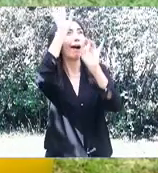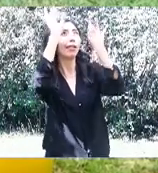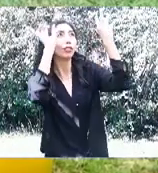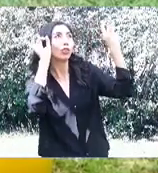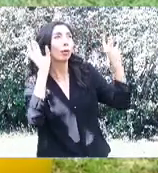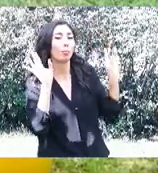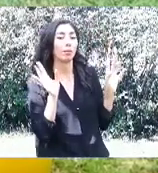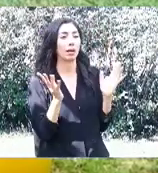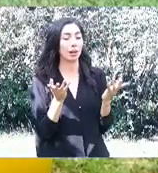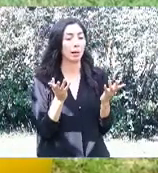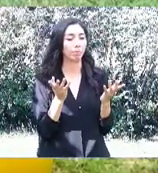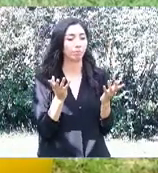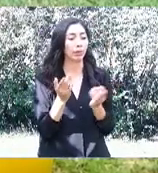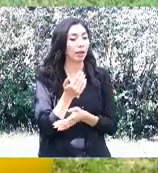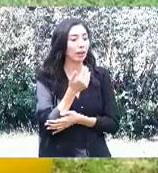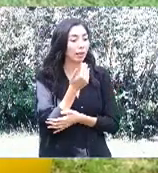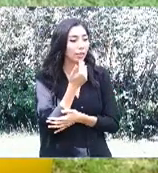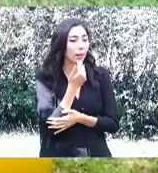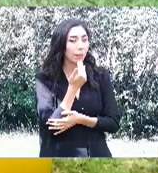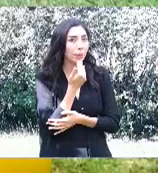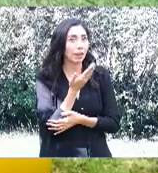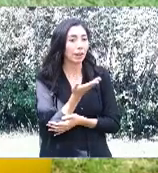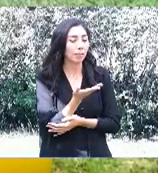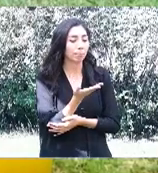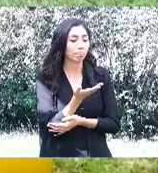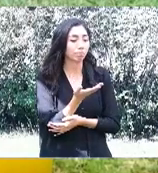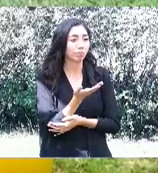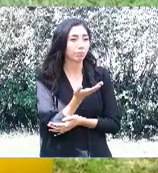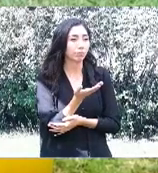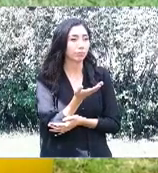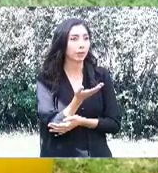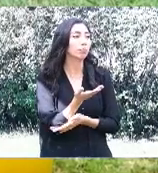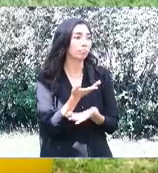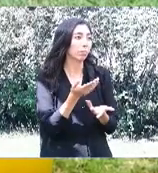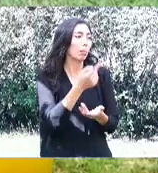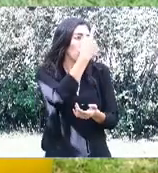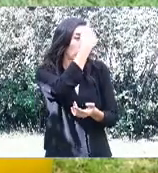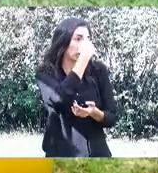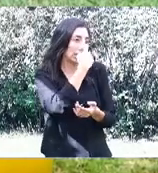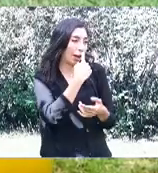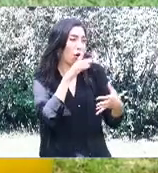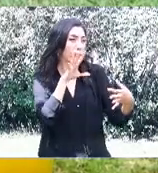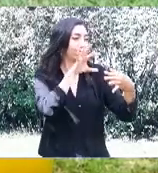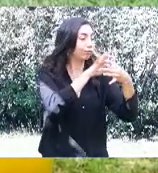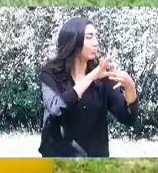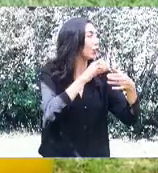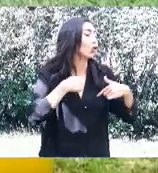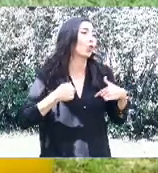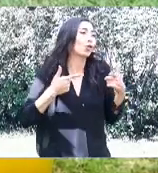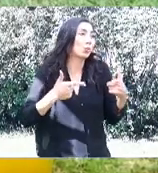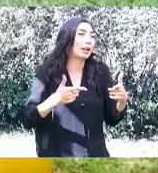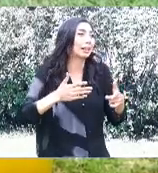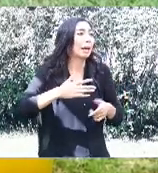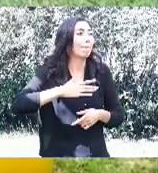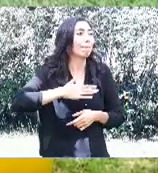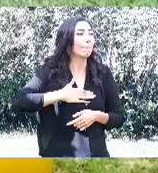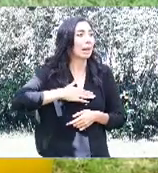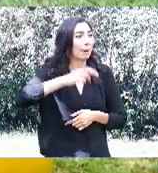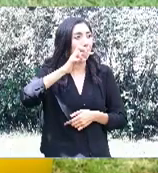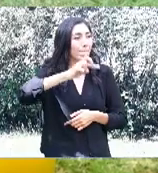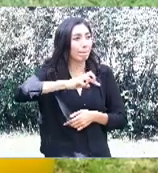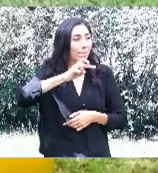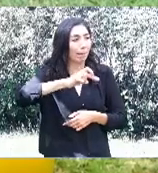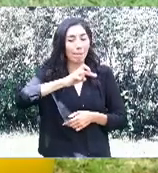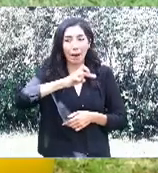eh parte de esto eh está ligado también al museo eh yo tengo la suerte de que mi padre es arque astrónomo